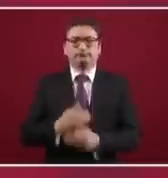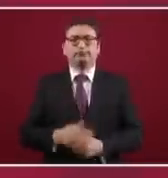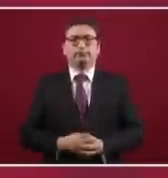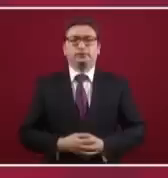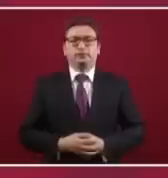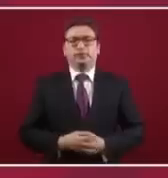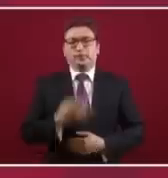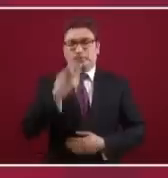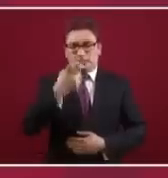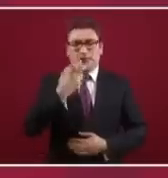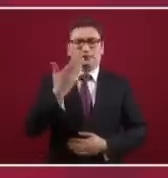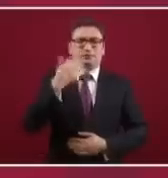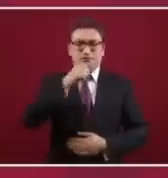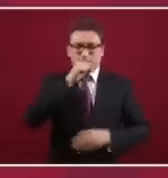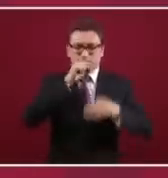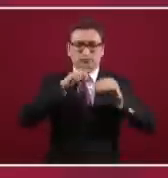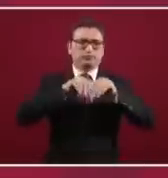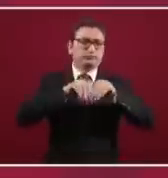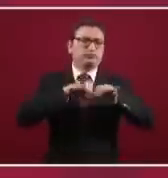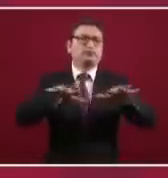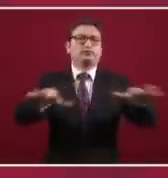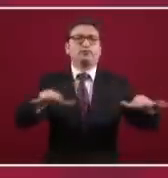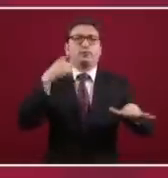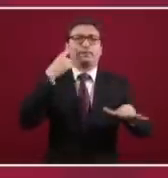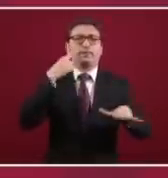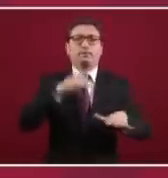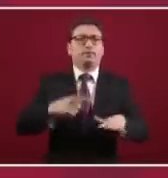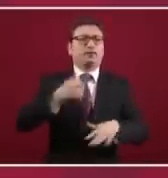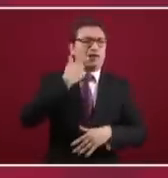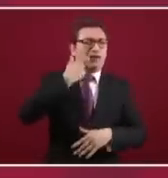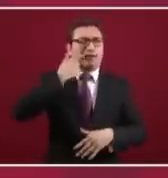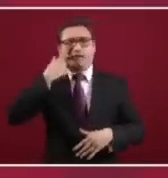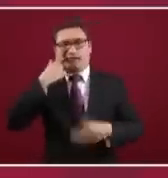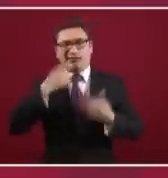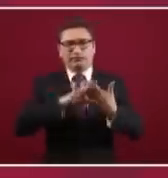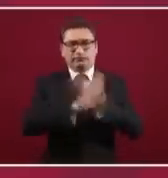Para eso la campaña contra las adicciones,